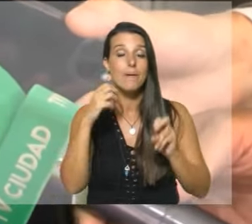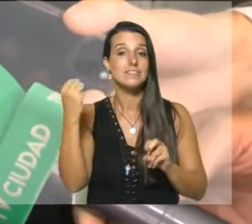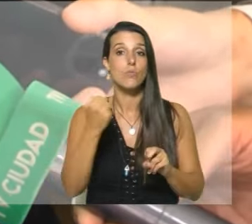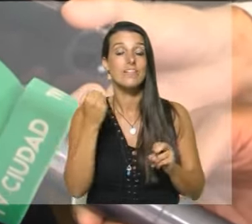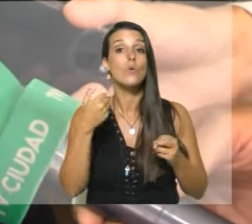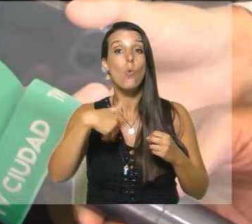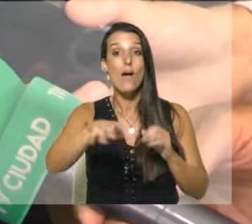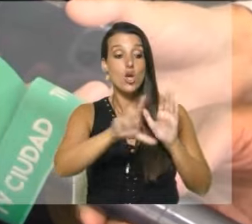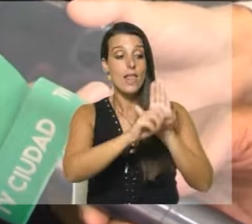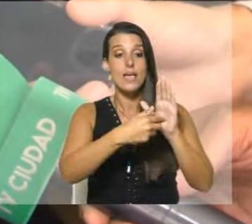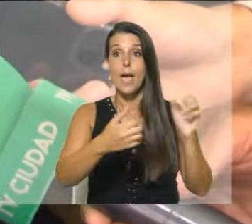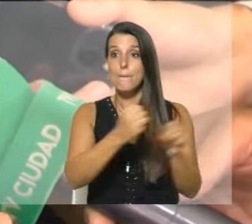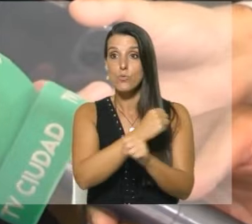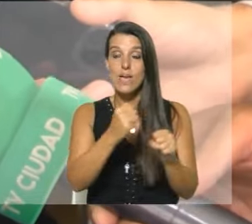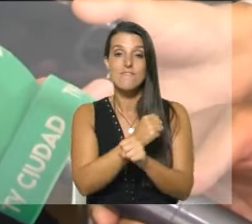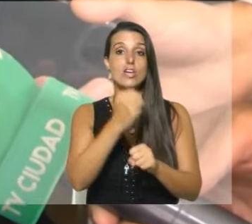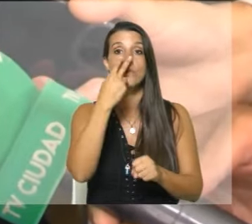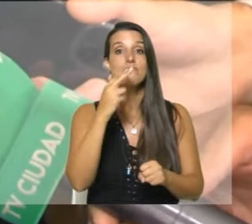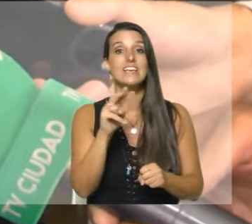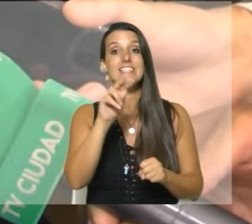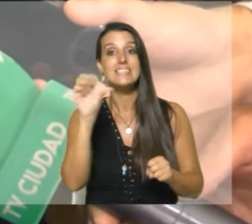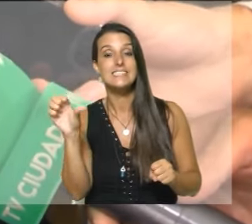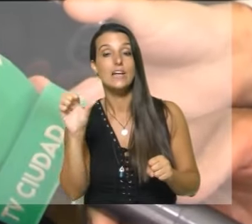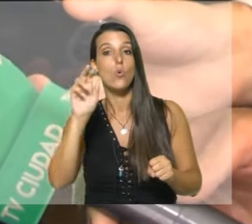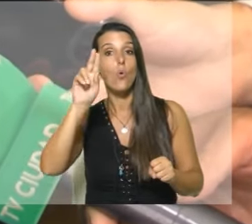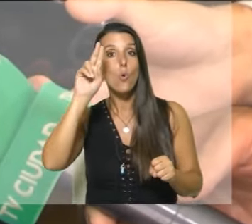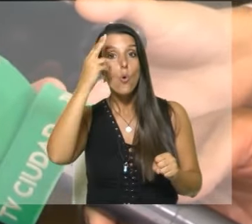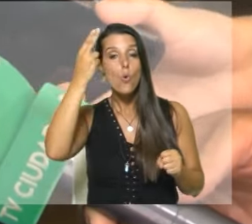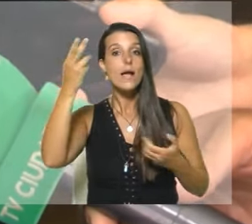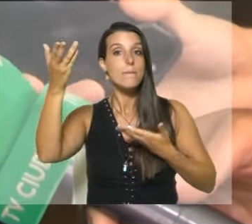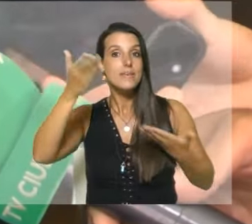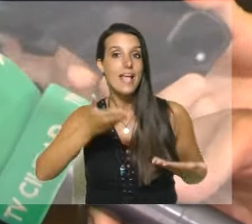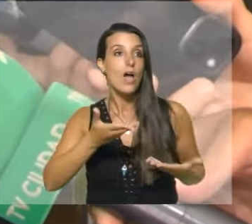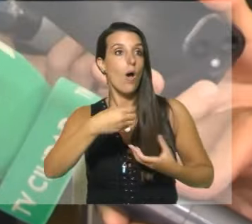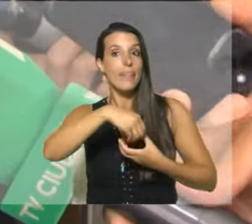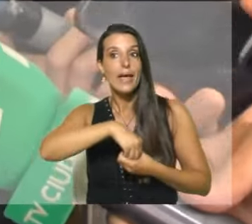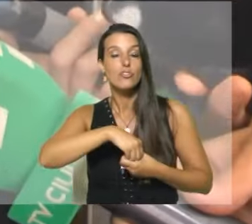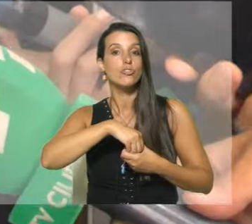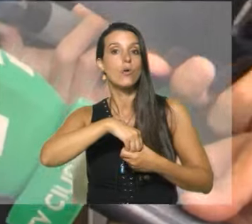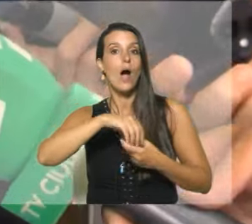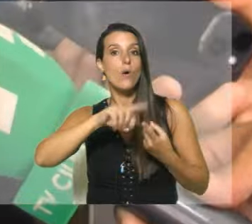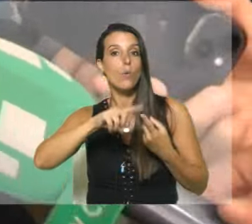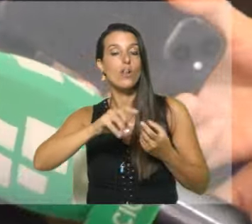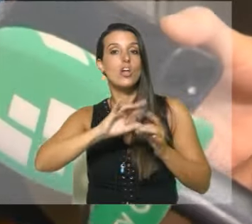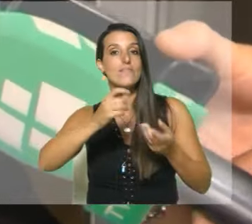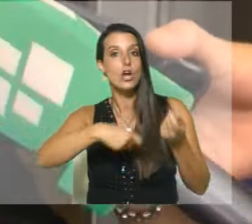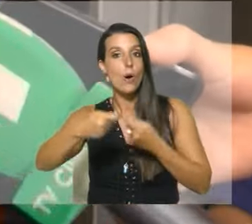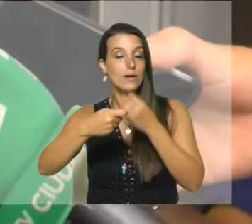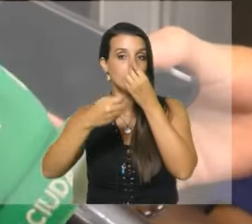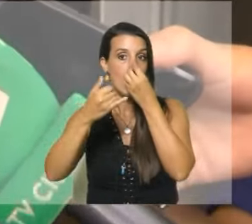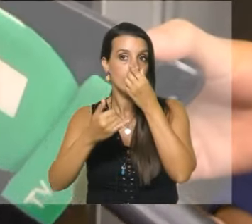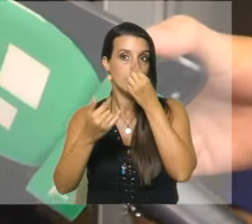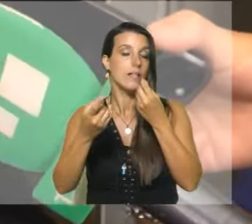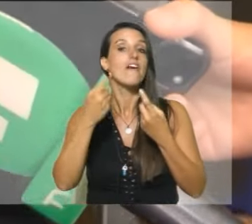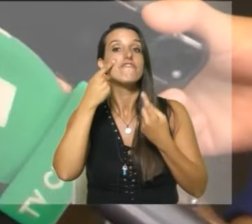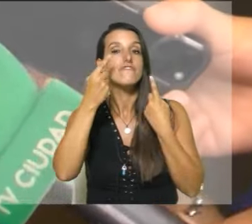Cuando esta ley se apruebe, en el 2026, si Uruguay es invitado a integrarse a un tratado de libre comercio como este, tiene que